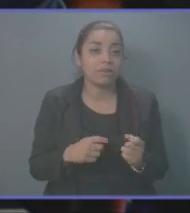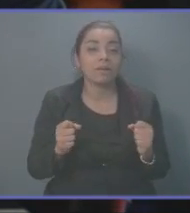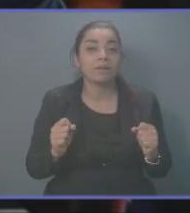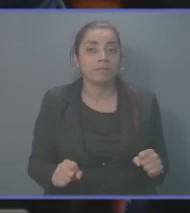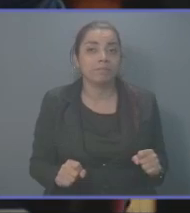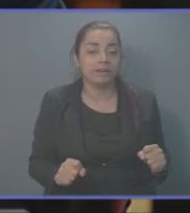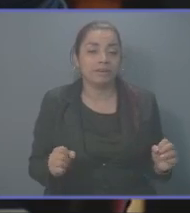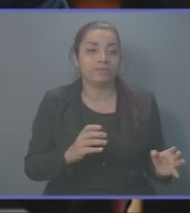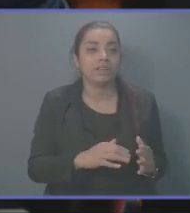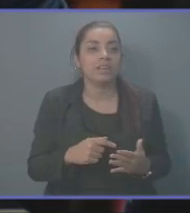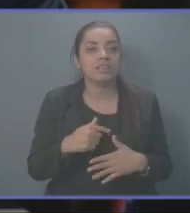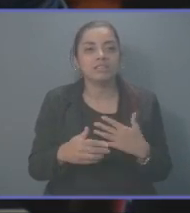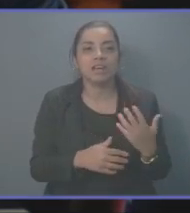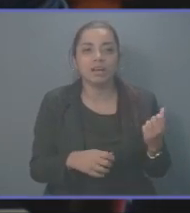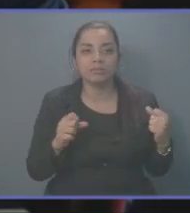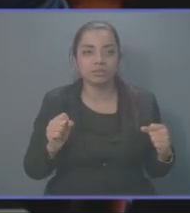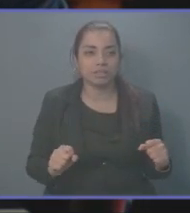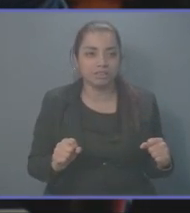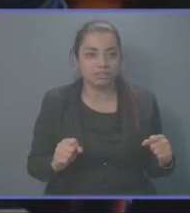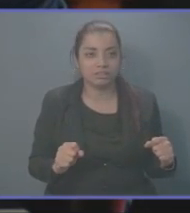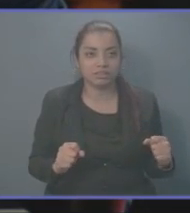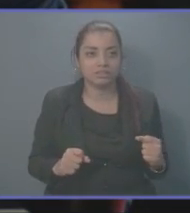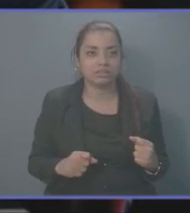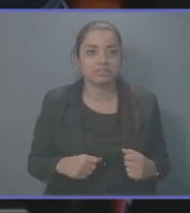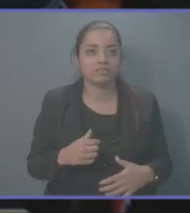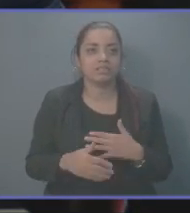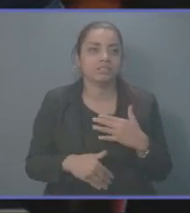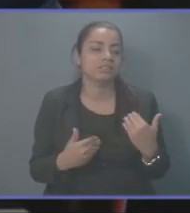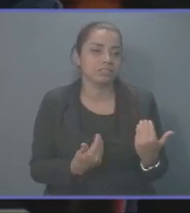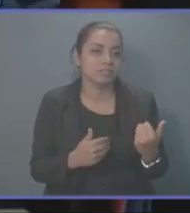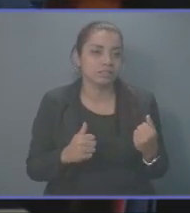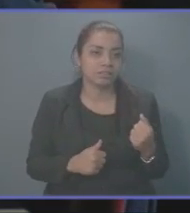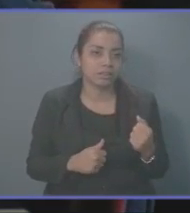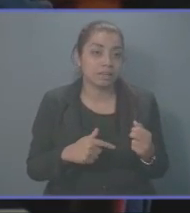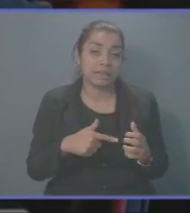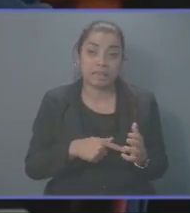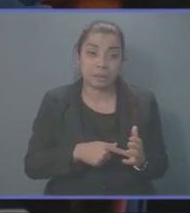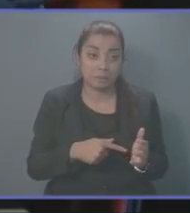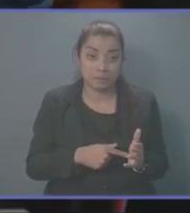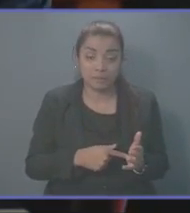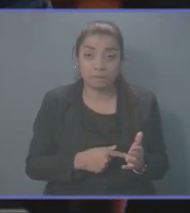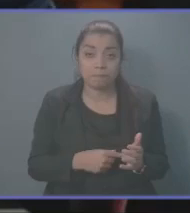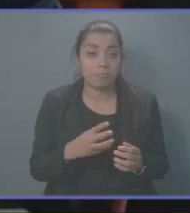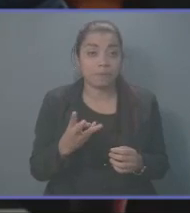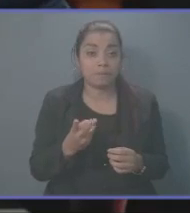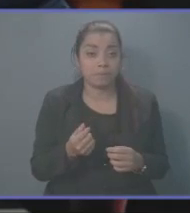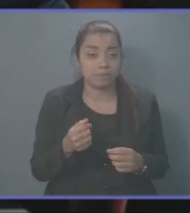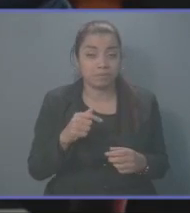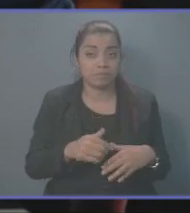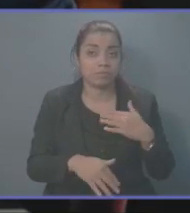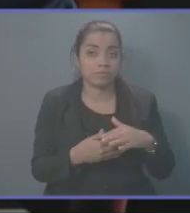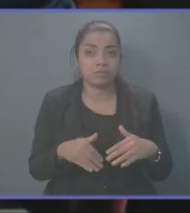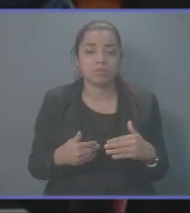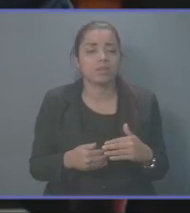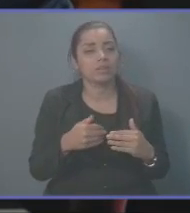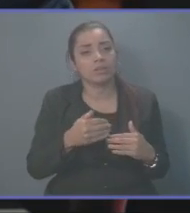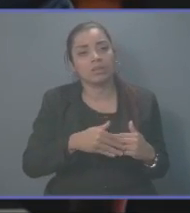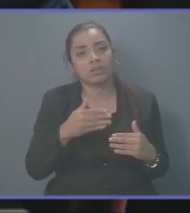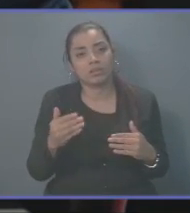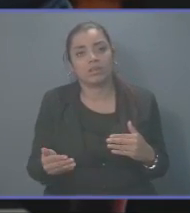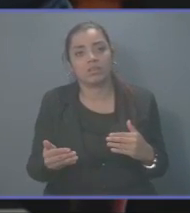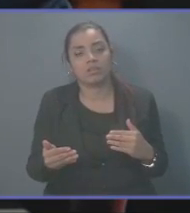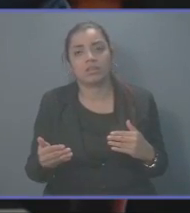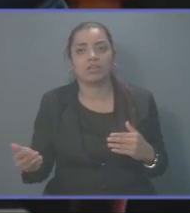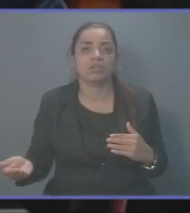la República, o aquellos casos en que se haya declarado saldos a favor en una cuantía superior a lo que legalmente